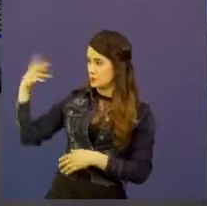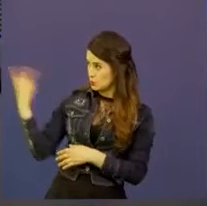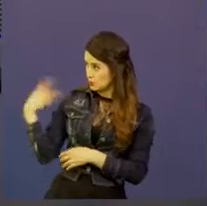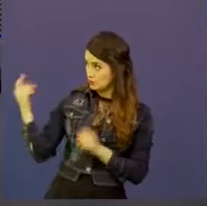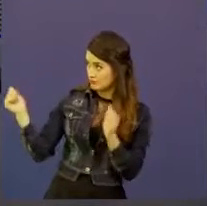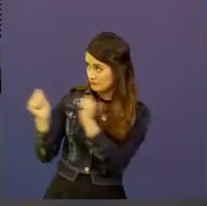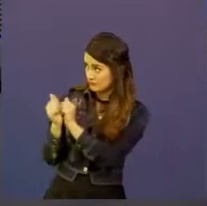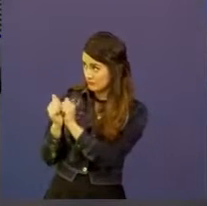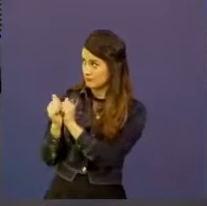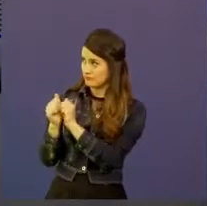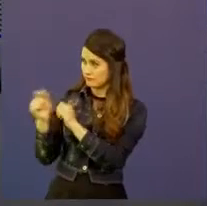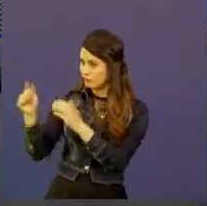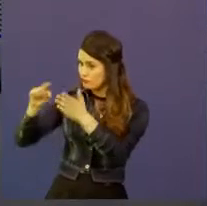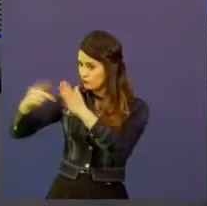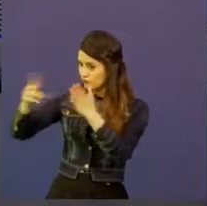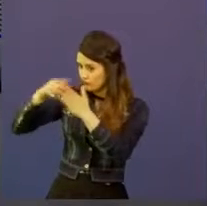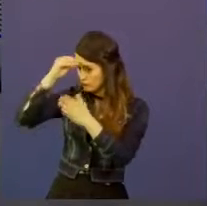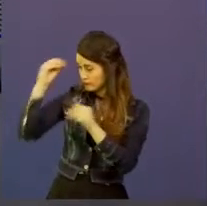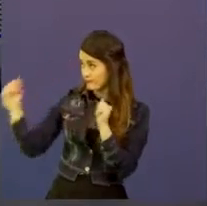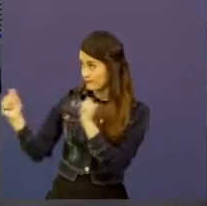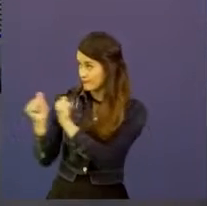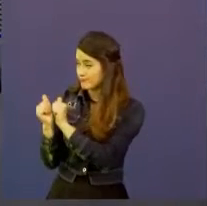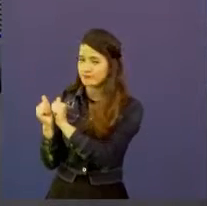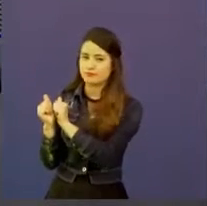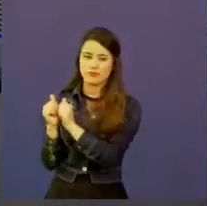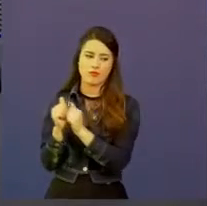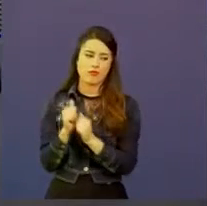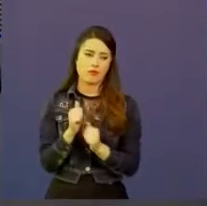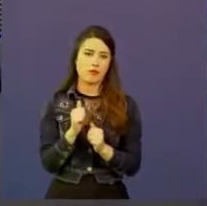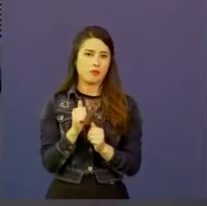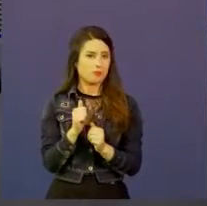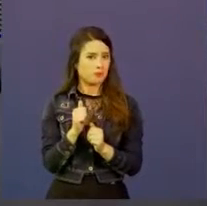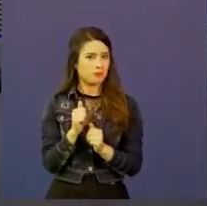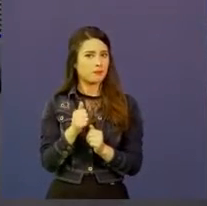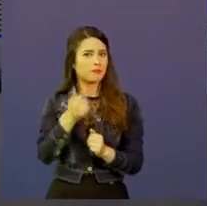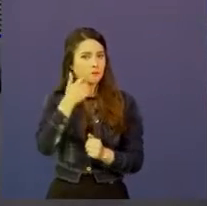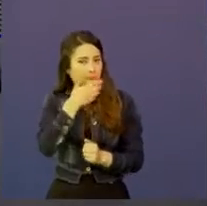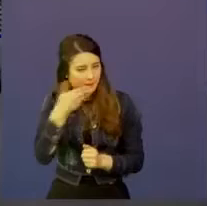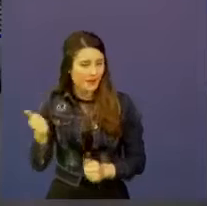juntos. Esa es la clave de la participación de los padres de familia. Muy bien.